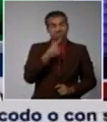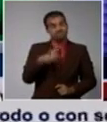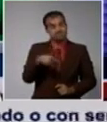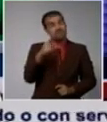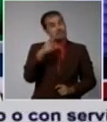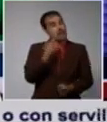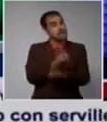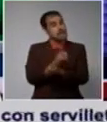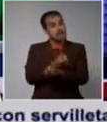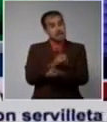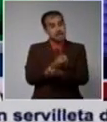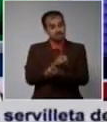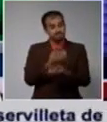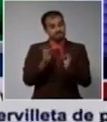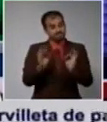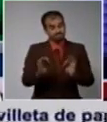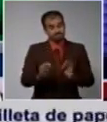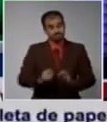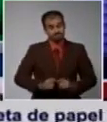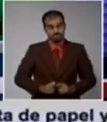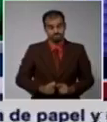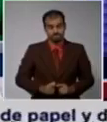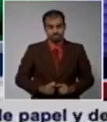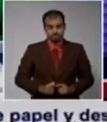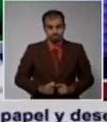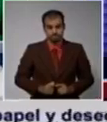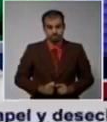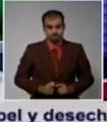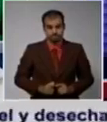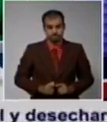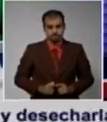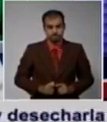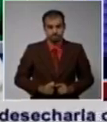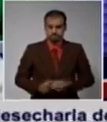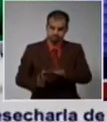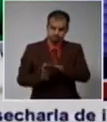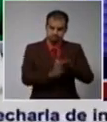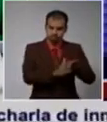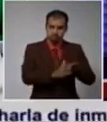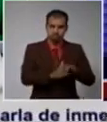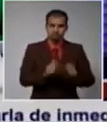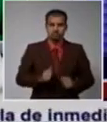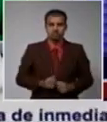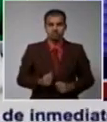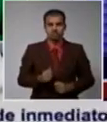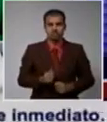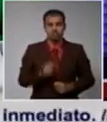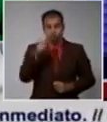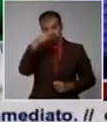un golpe importante. En esta situación, informamos que en Cuba